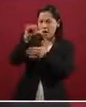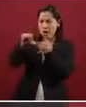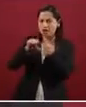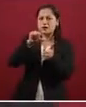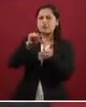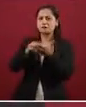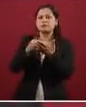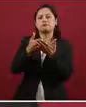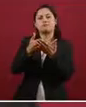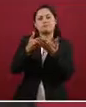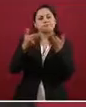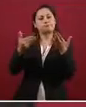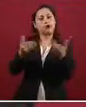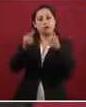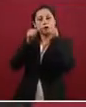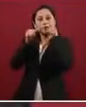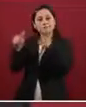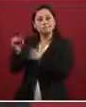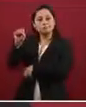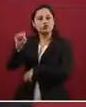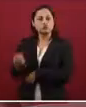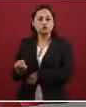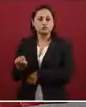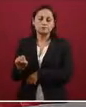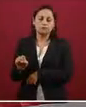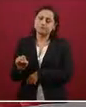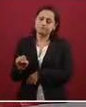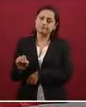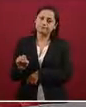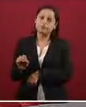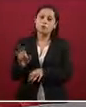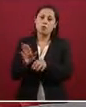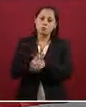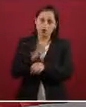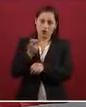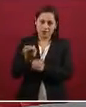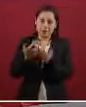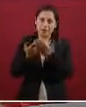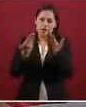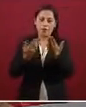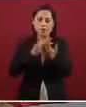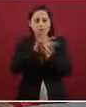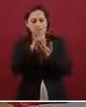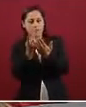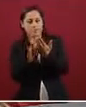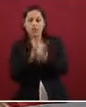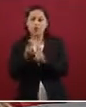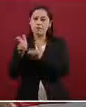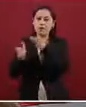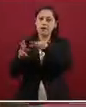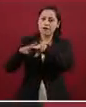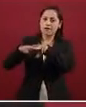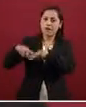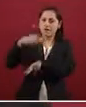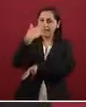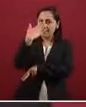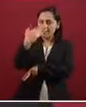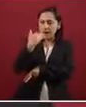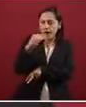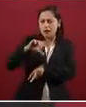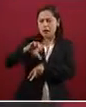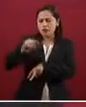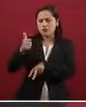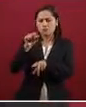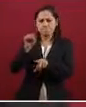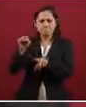su tiempo al sureste, y por eso lo del Tren Maya y otras obras, porque en